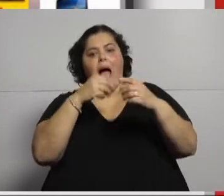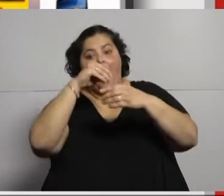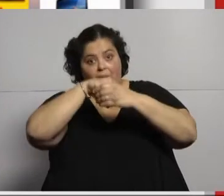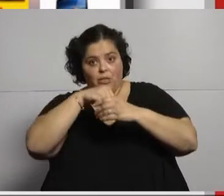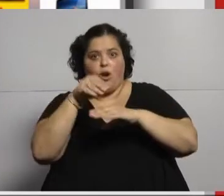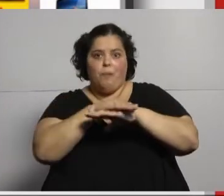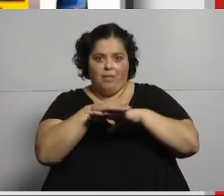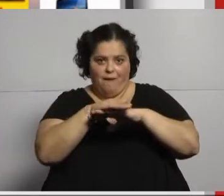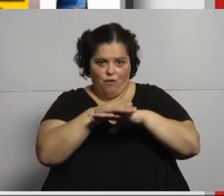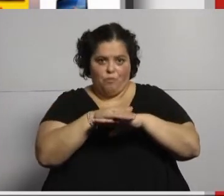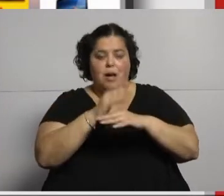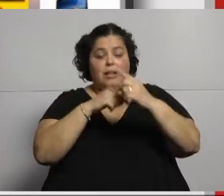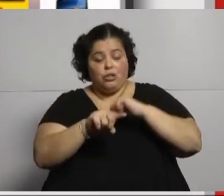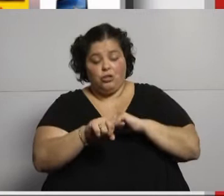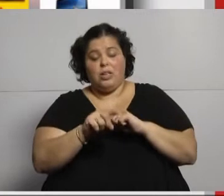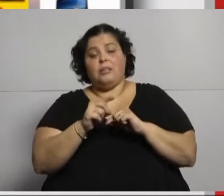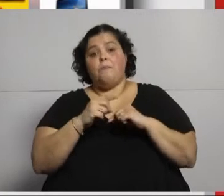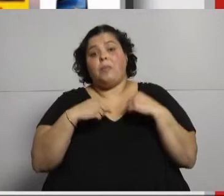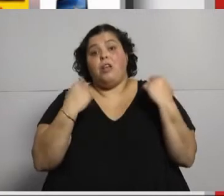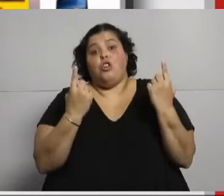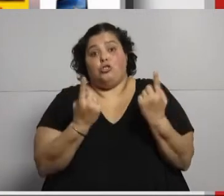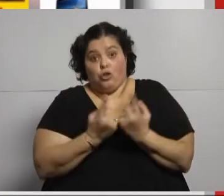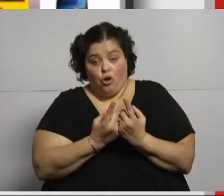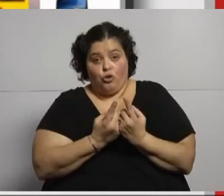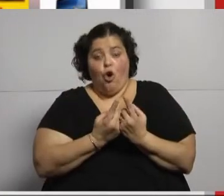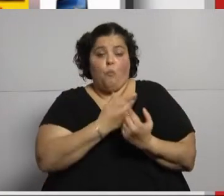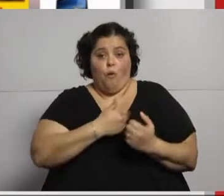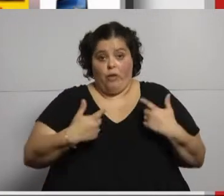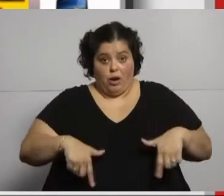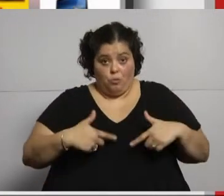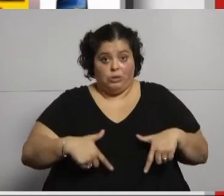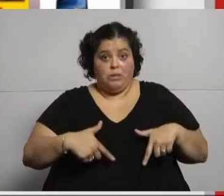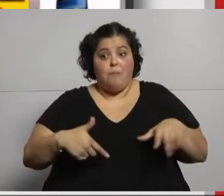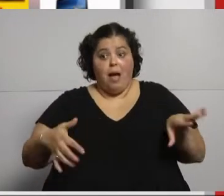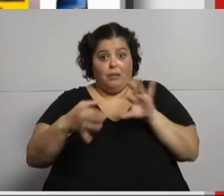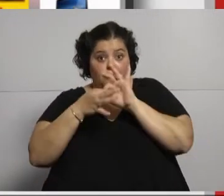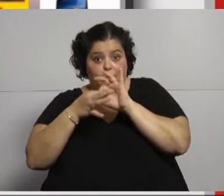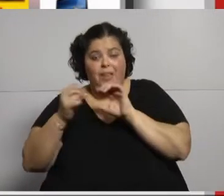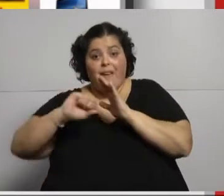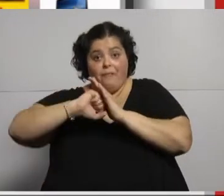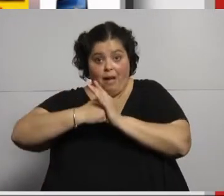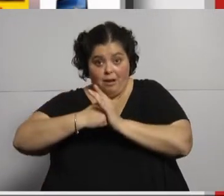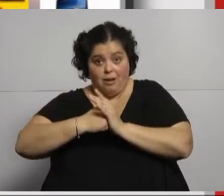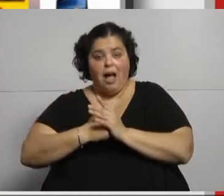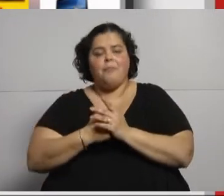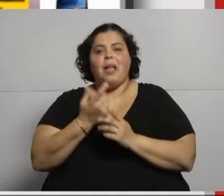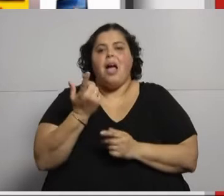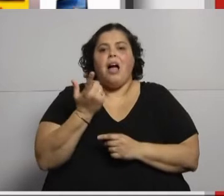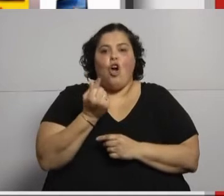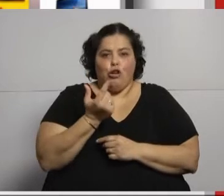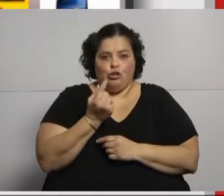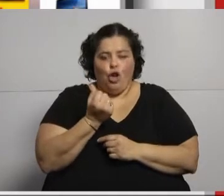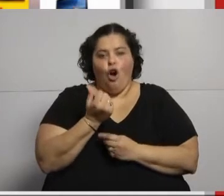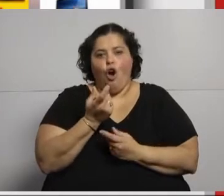gobierno municipal triangulamos con la banca para poder ofrecerles mecanismos que además son de costo de comisión muy bajo, y